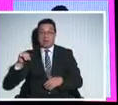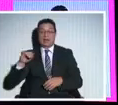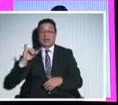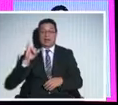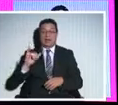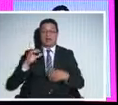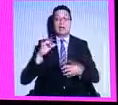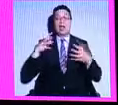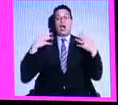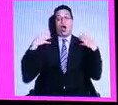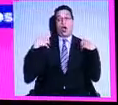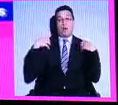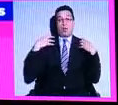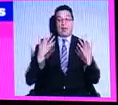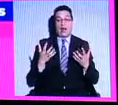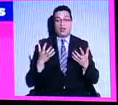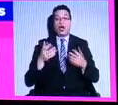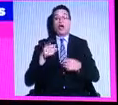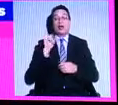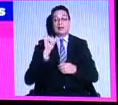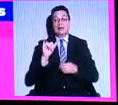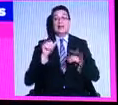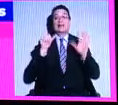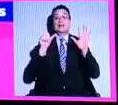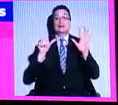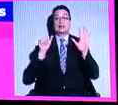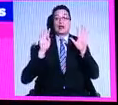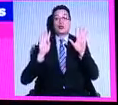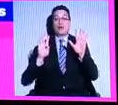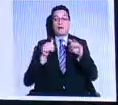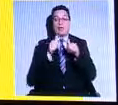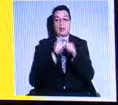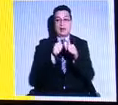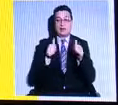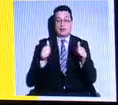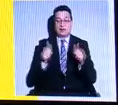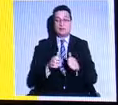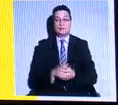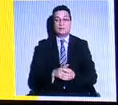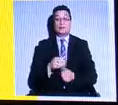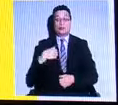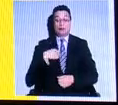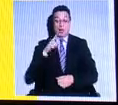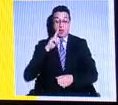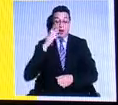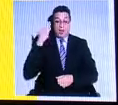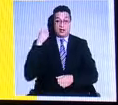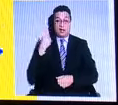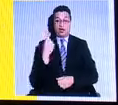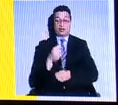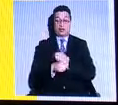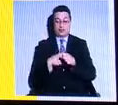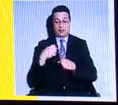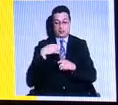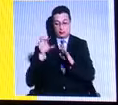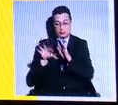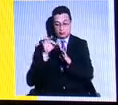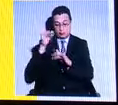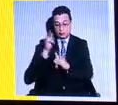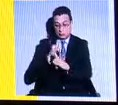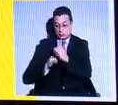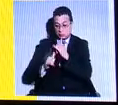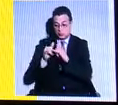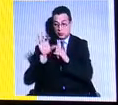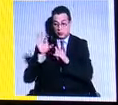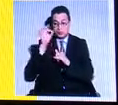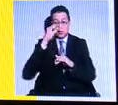o apoderados y 69 directivos. Cuando tenía 11 años, me tocó elegir en un catálogo online el computador